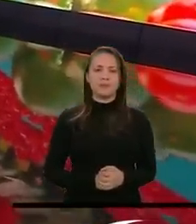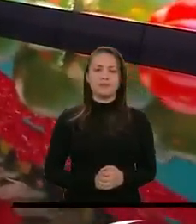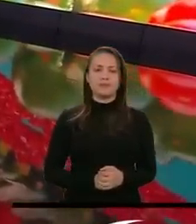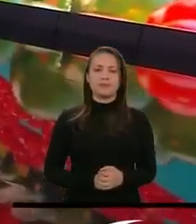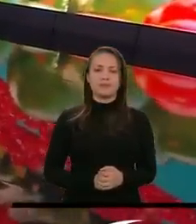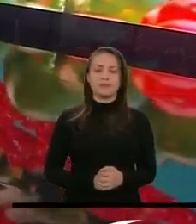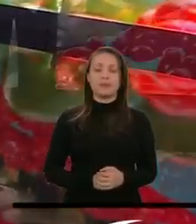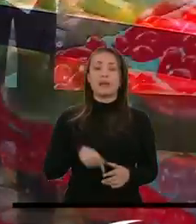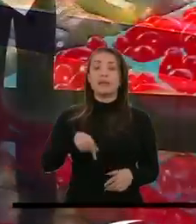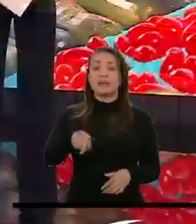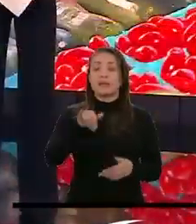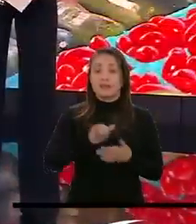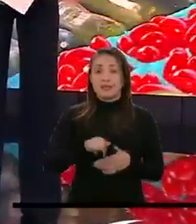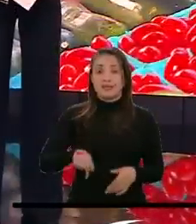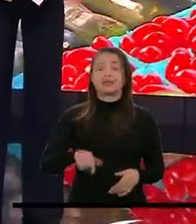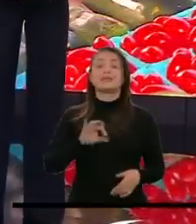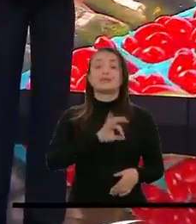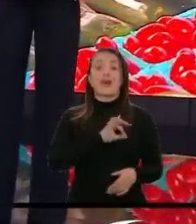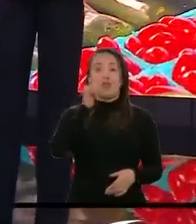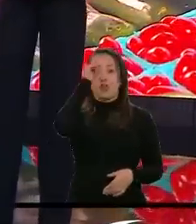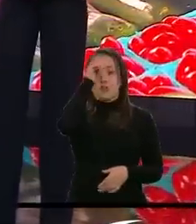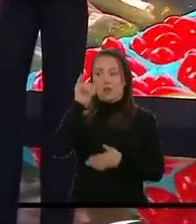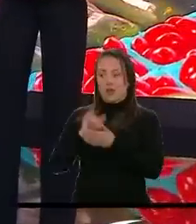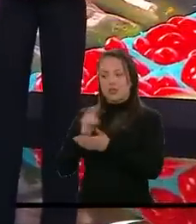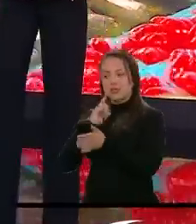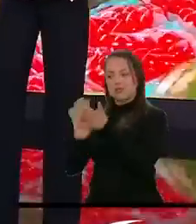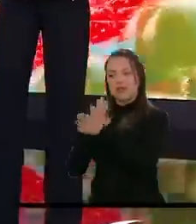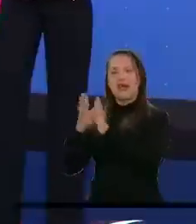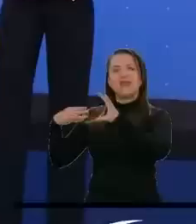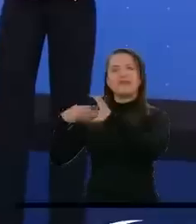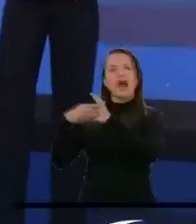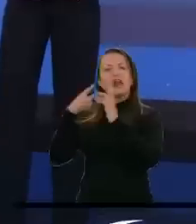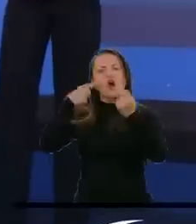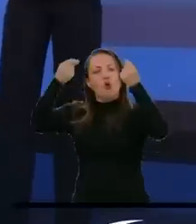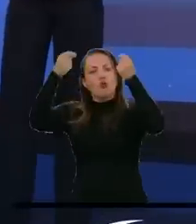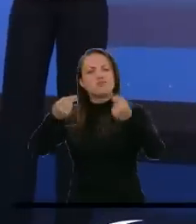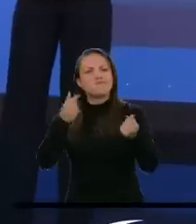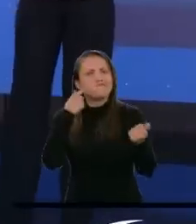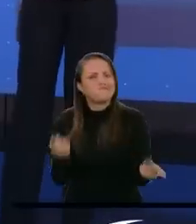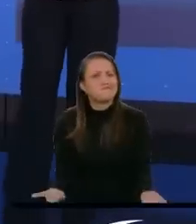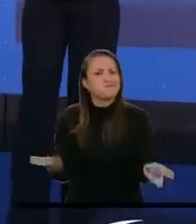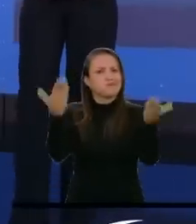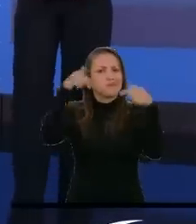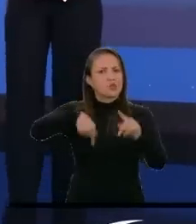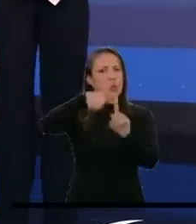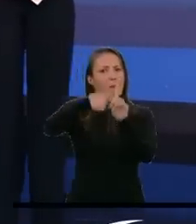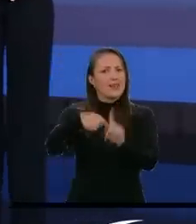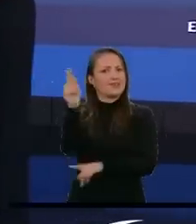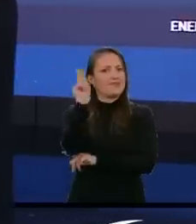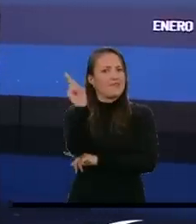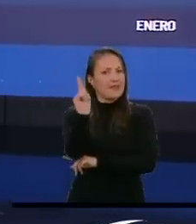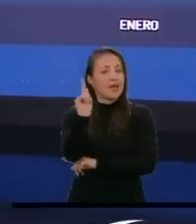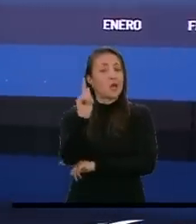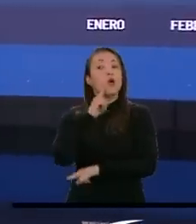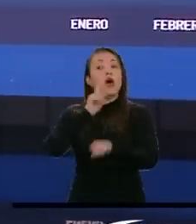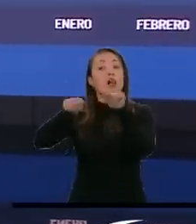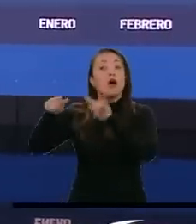Este fin de semana, el DANE reveló el dato de inflación para el mes de febrero. Para algunos expertos, las cifras reflejan